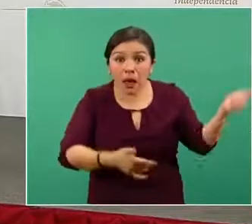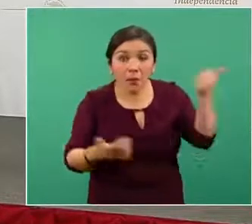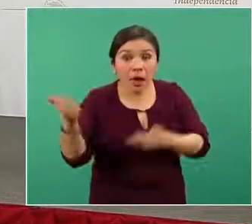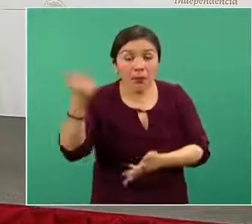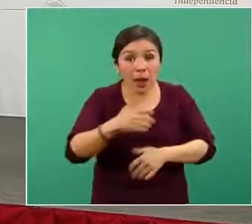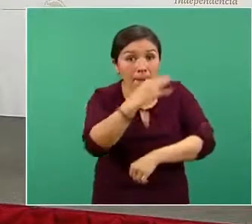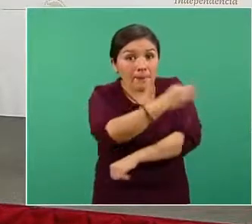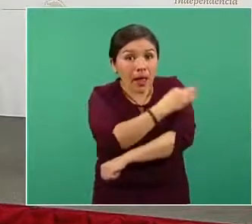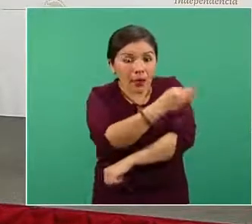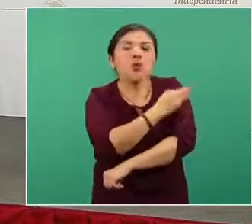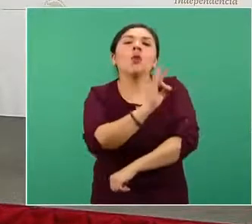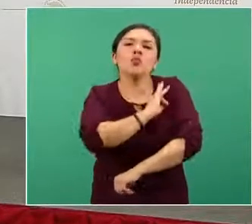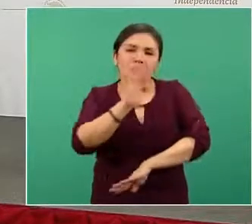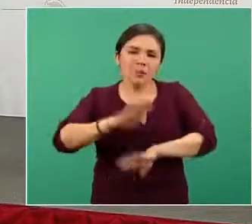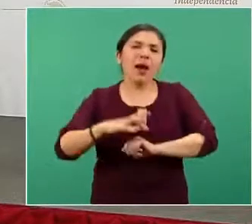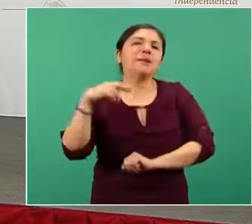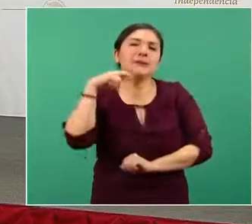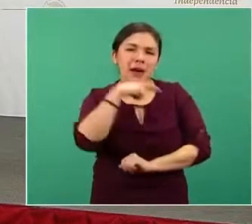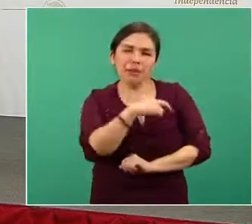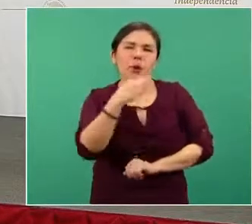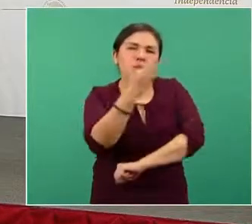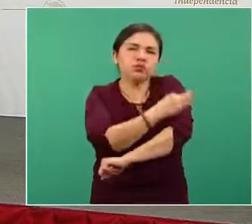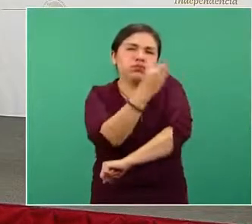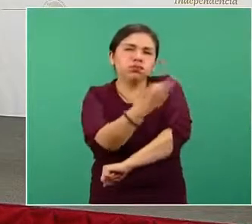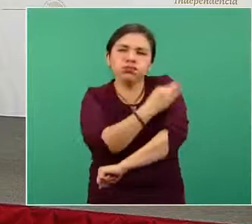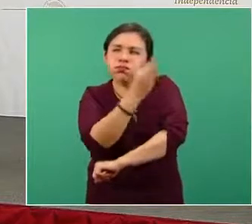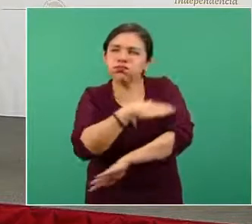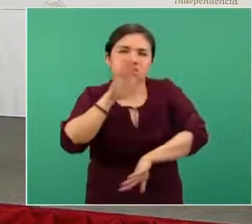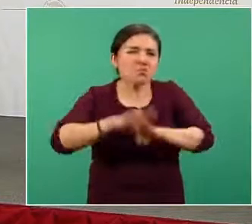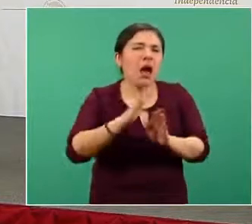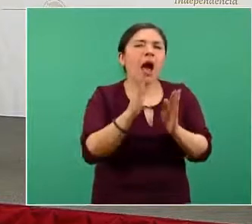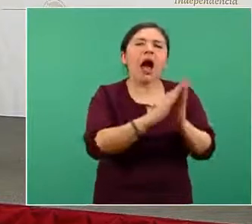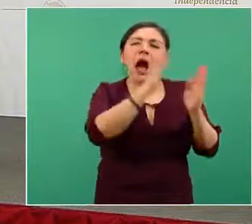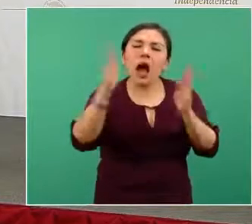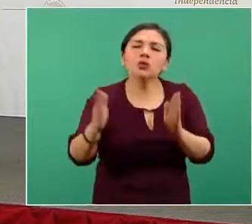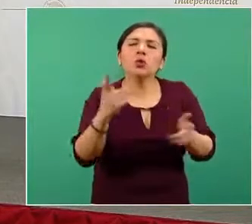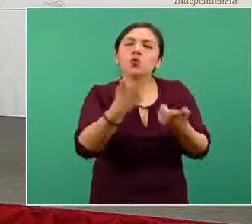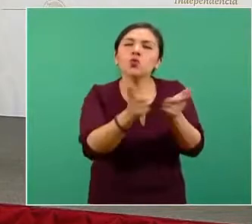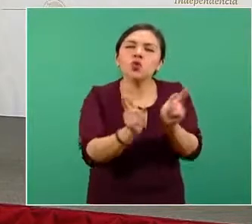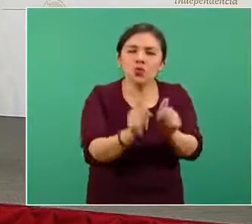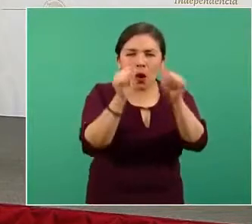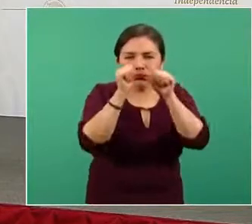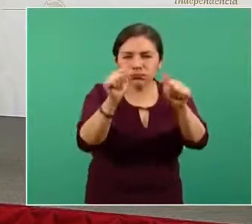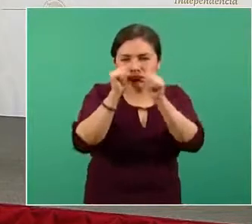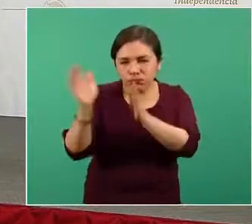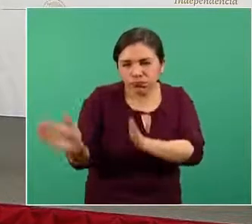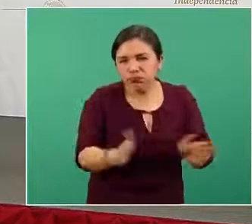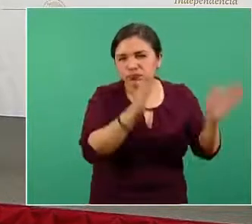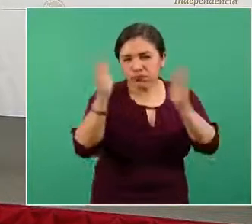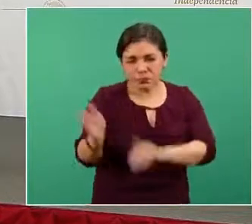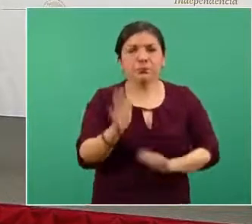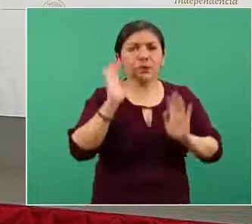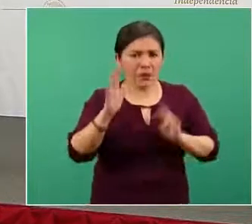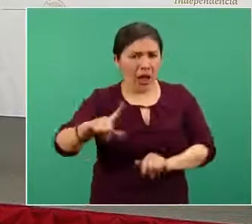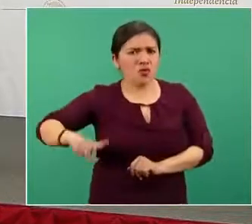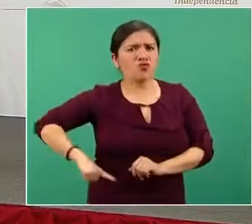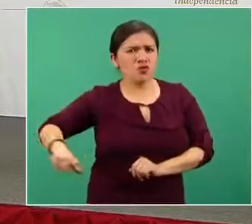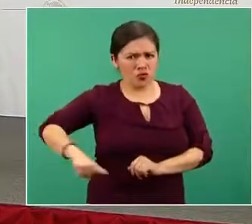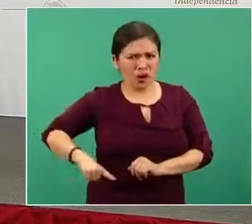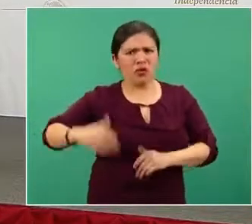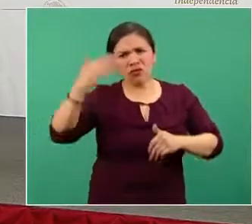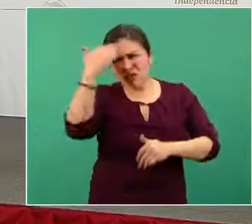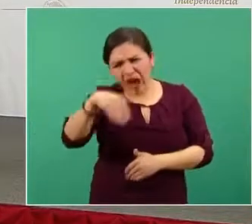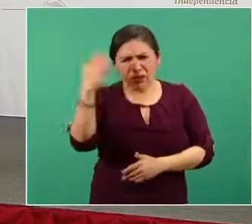obviamente podremos avanzar más rápido y llegar a siguientes etapas y a siguientes grupos. El gobierno ha hecho la provisión para que todos en